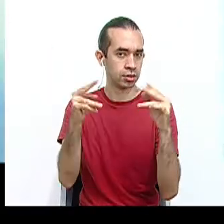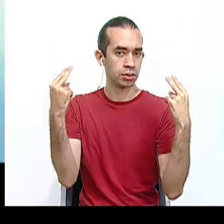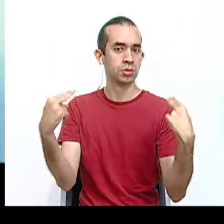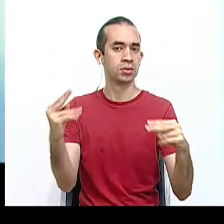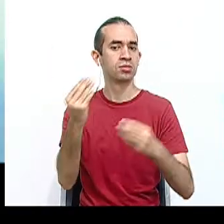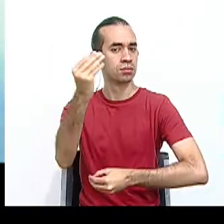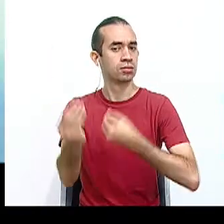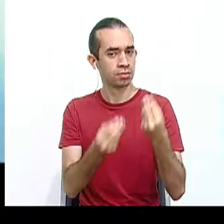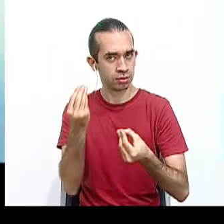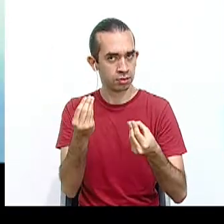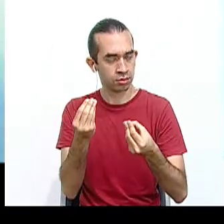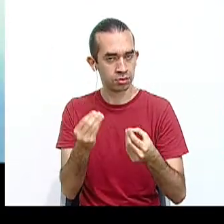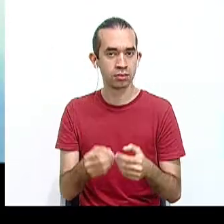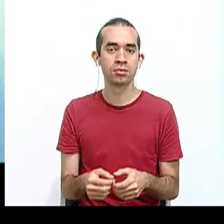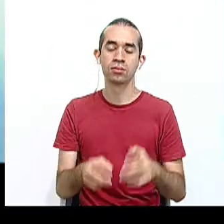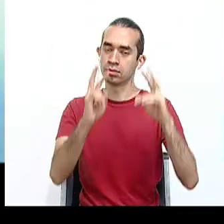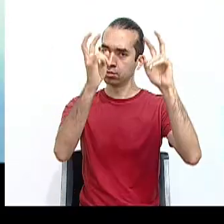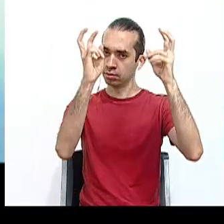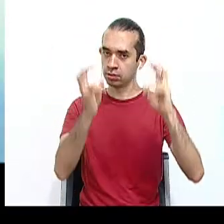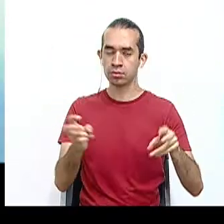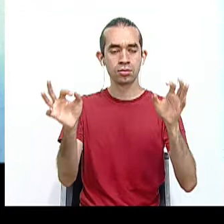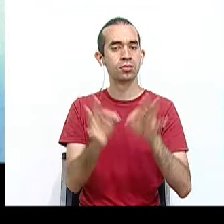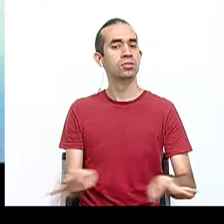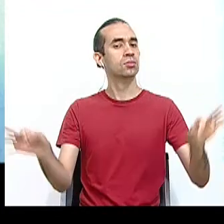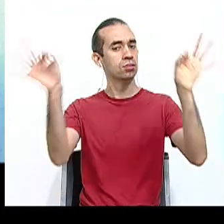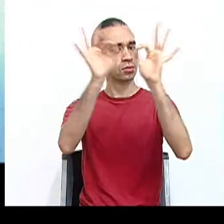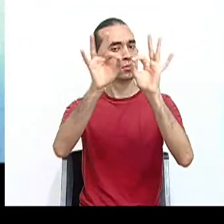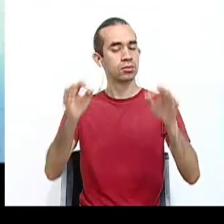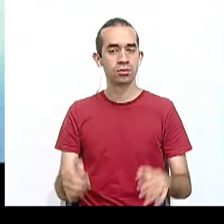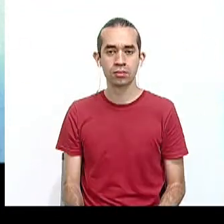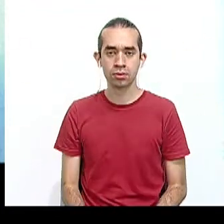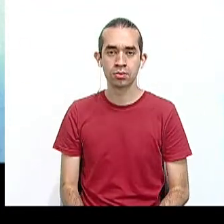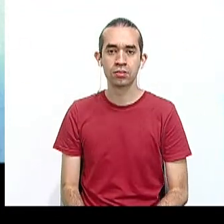Noticias abordaremos temáticas muy importantes.